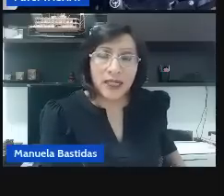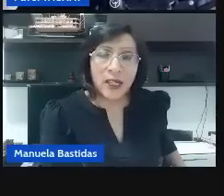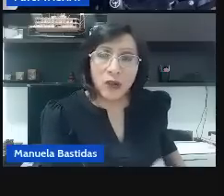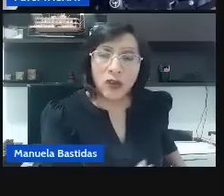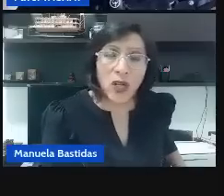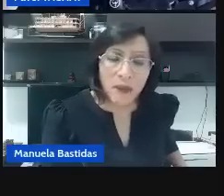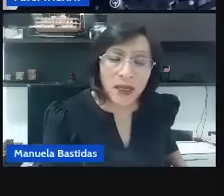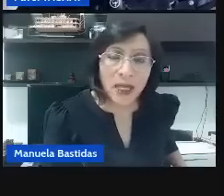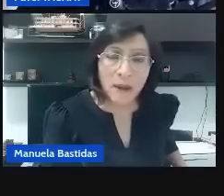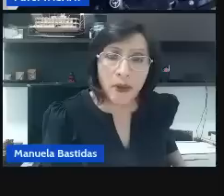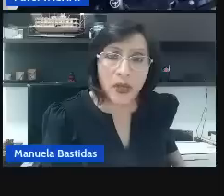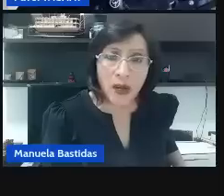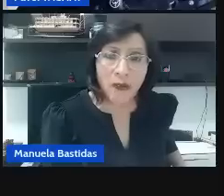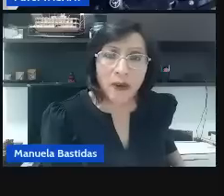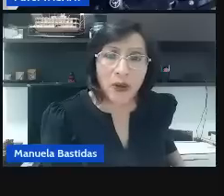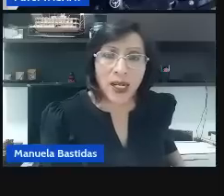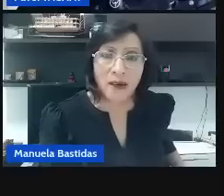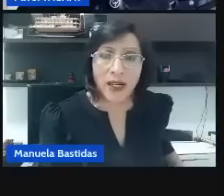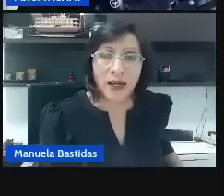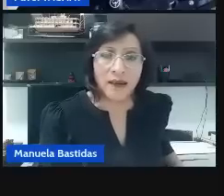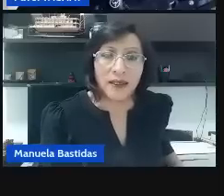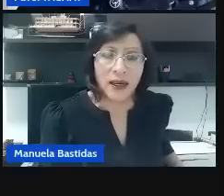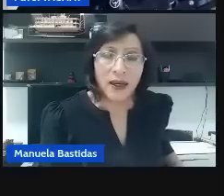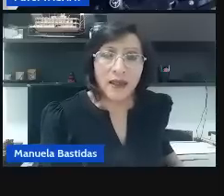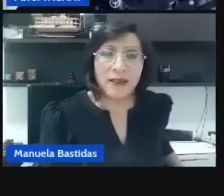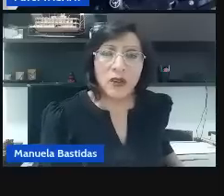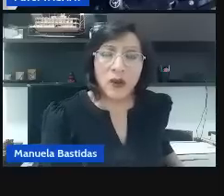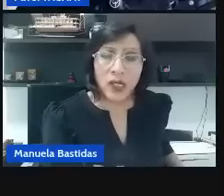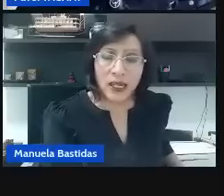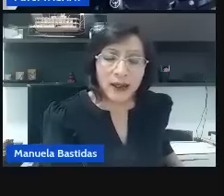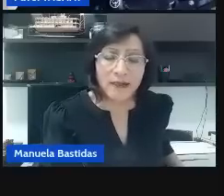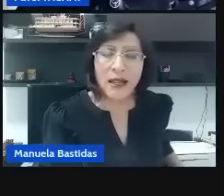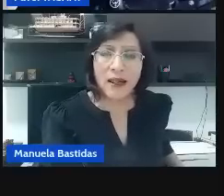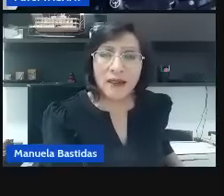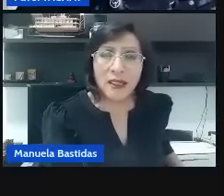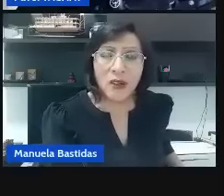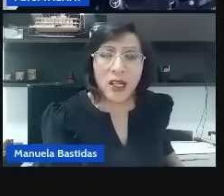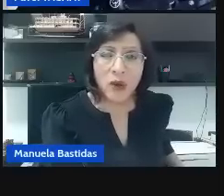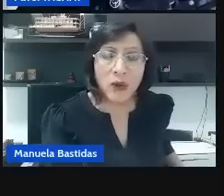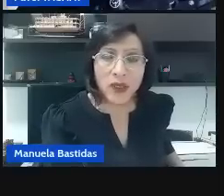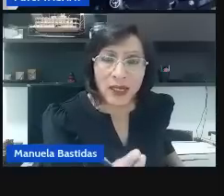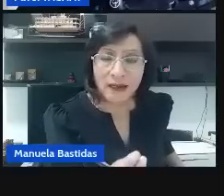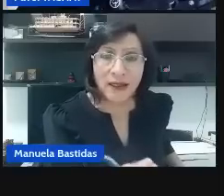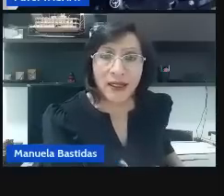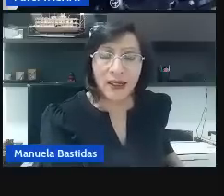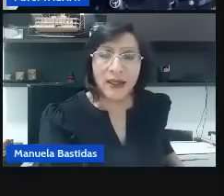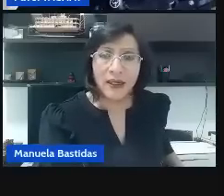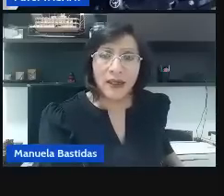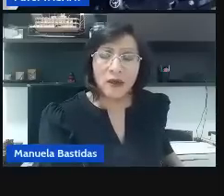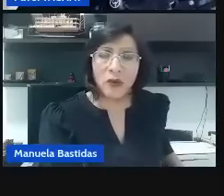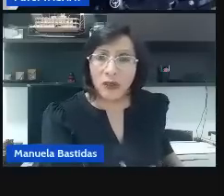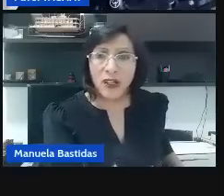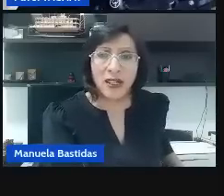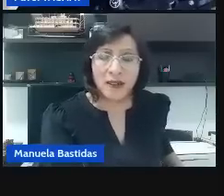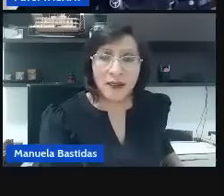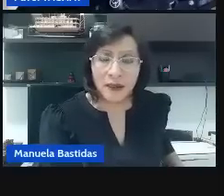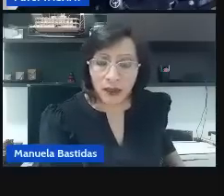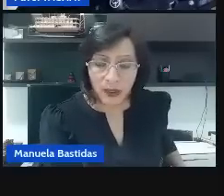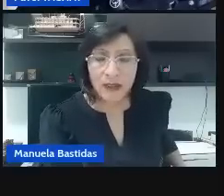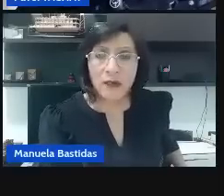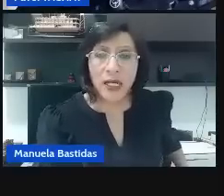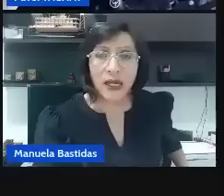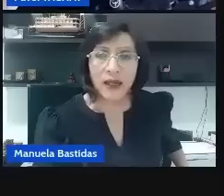que no solamente han votado a favor de la vacancia sino que Están haciéndole juego desde sus